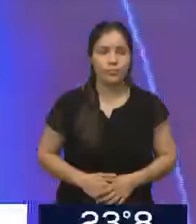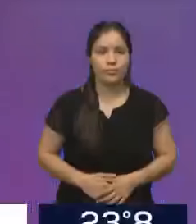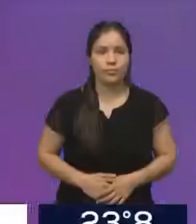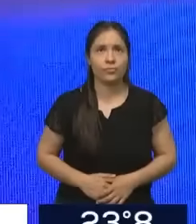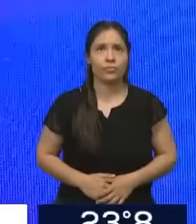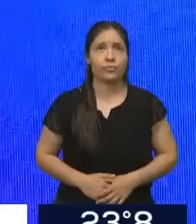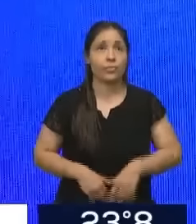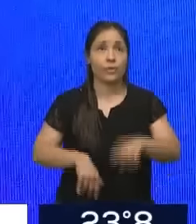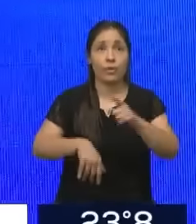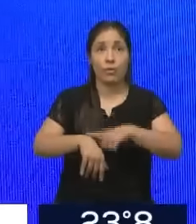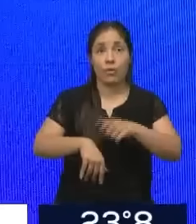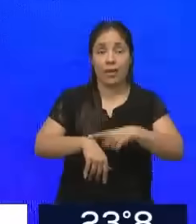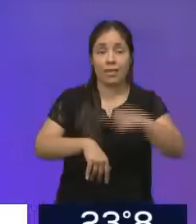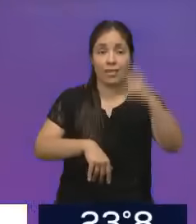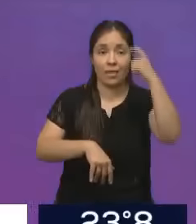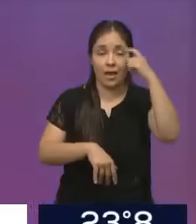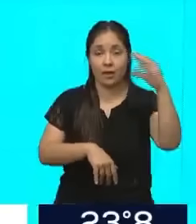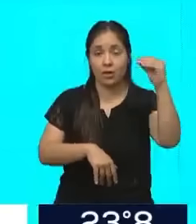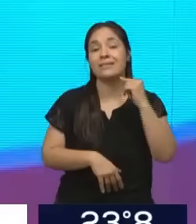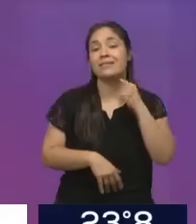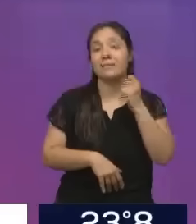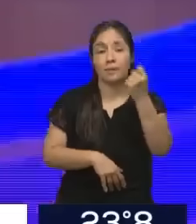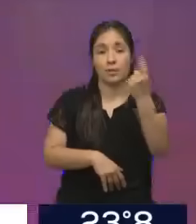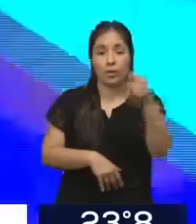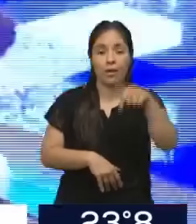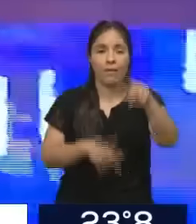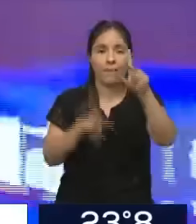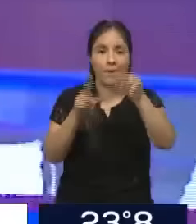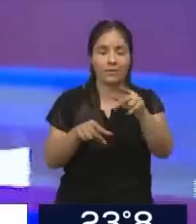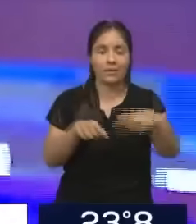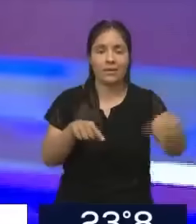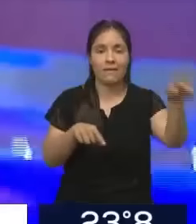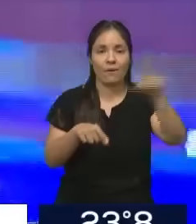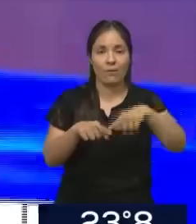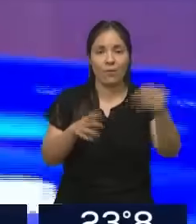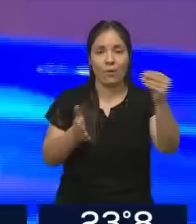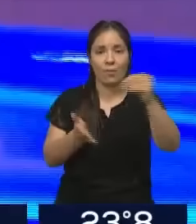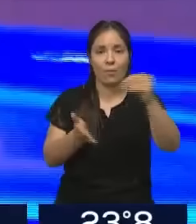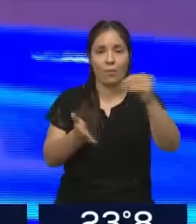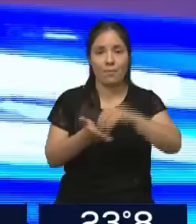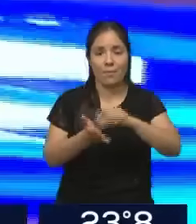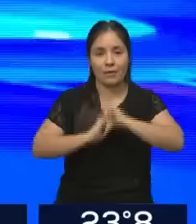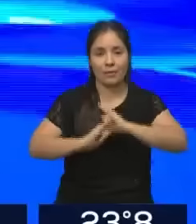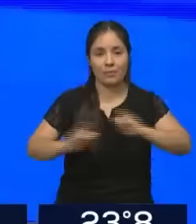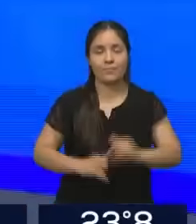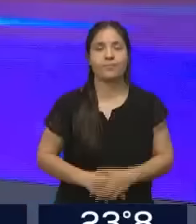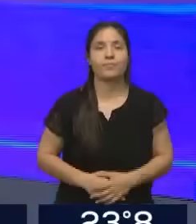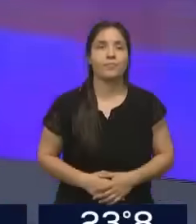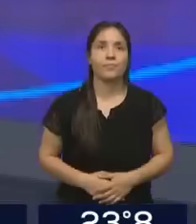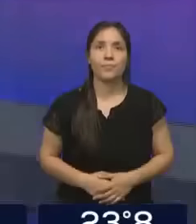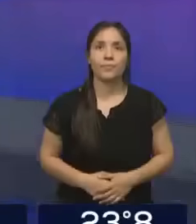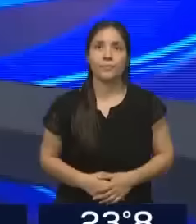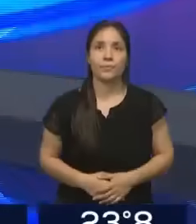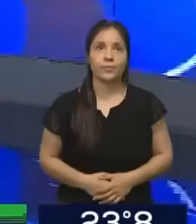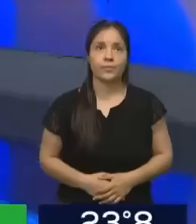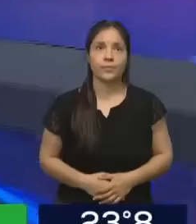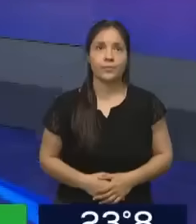13 minutos ha pasado las 10 de la noche. Hacemos la última pausa. Ya volvemos con el resto de la información.